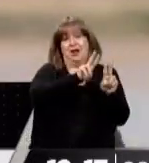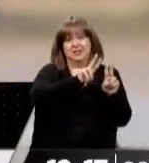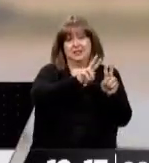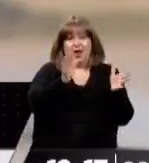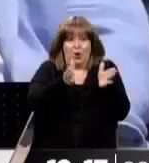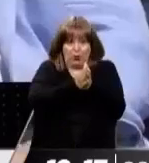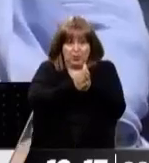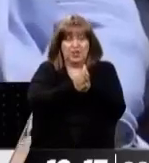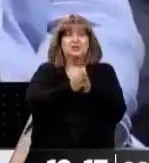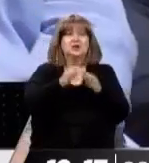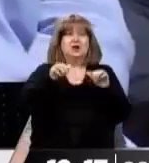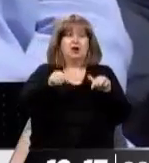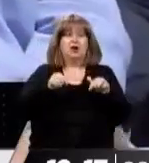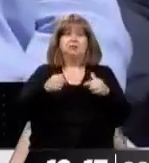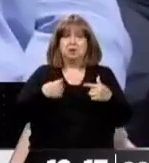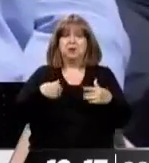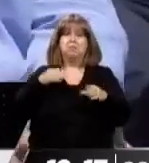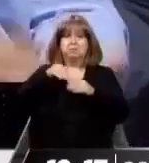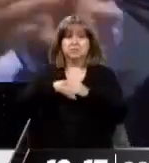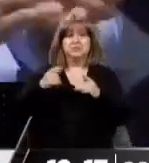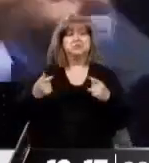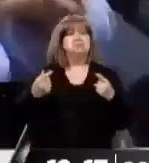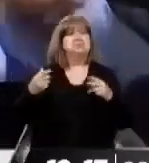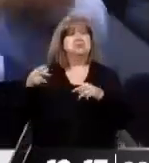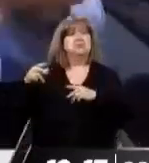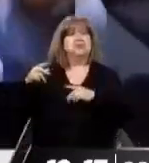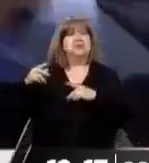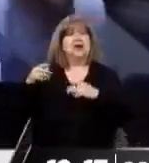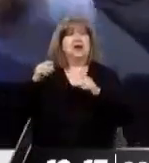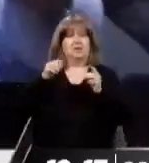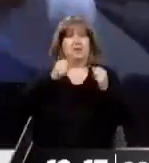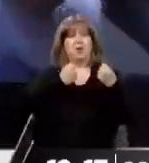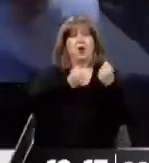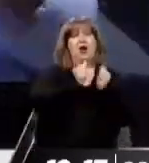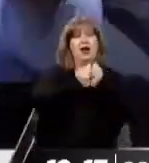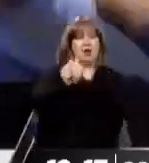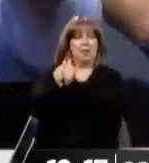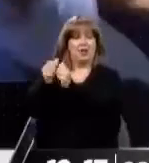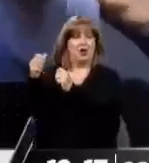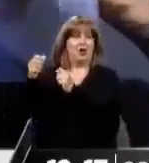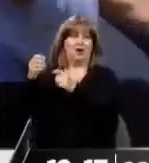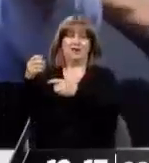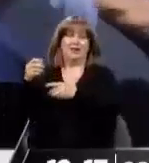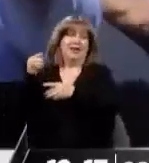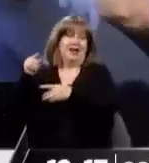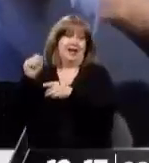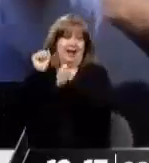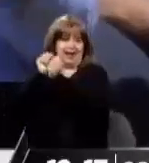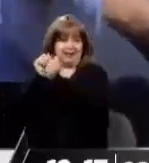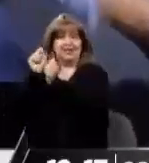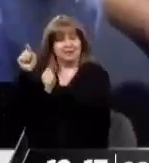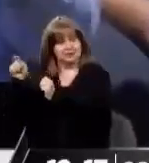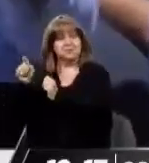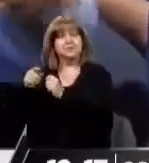más. Uno más. De hecho, se metieron en la comitiva chica que lo acompañó Alberto Fernández hasta la cárcel federal. Claro, y en el almuerzo posterior, del cual almuerzo, no se ha hablado claro, mucho,